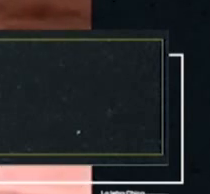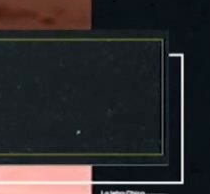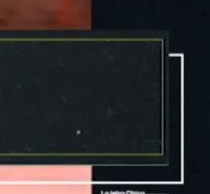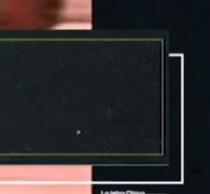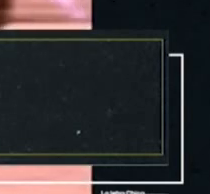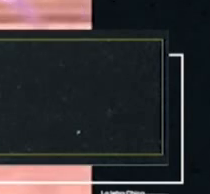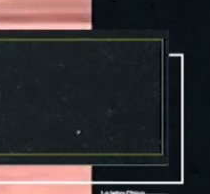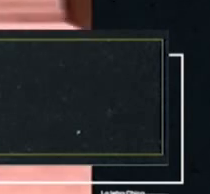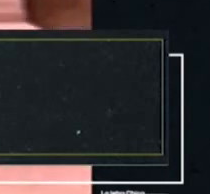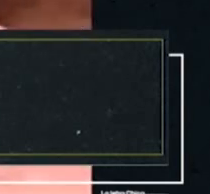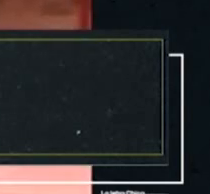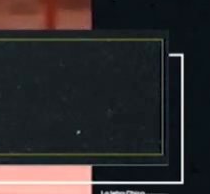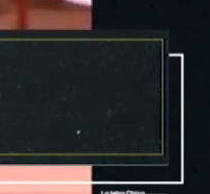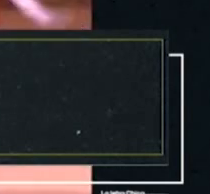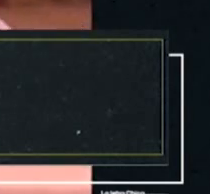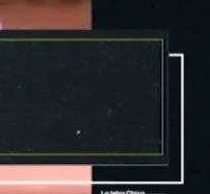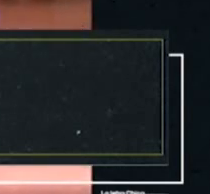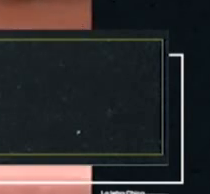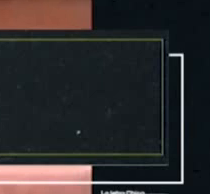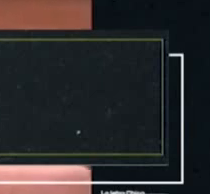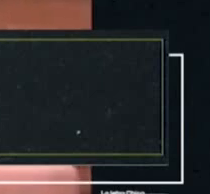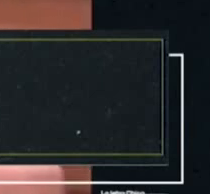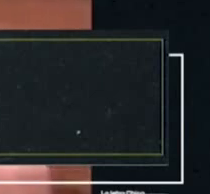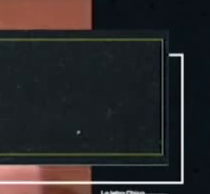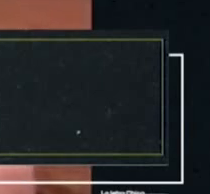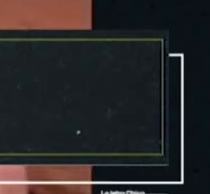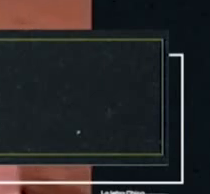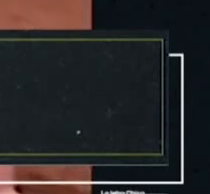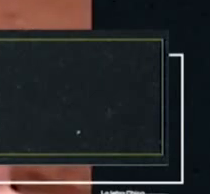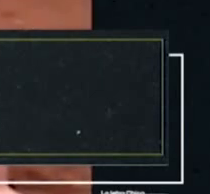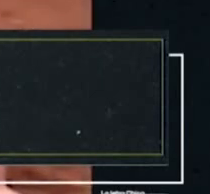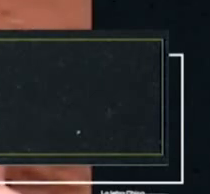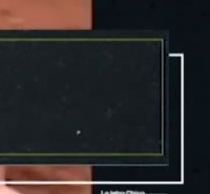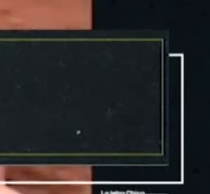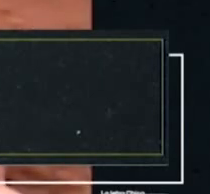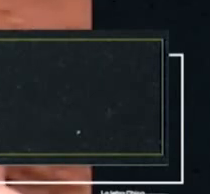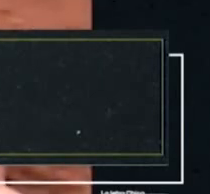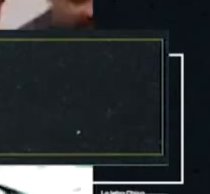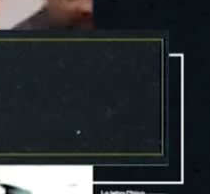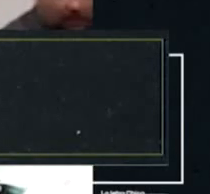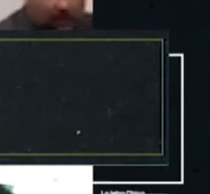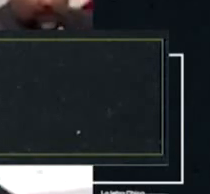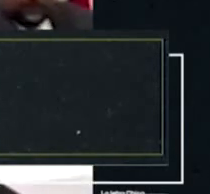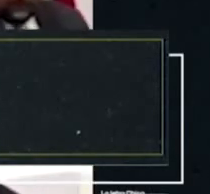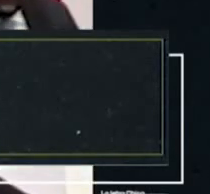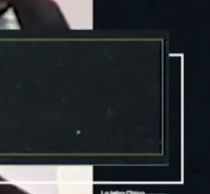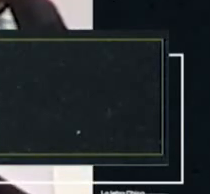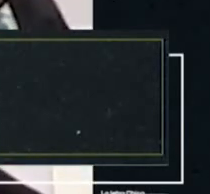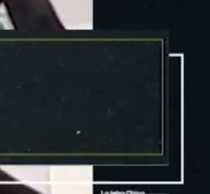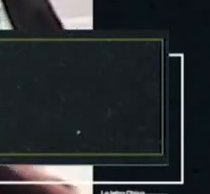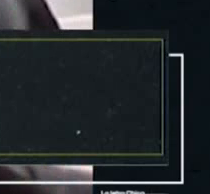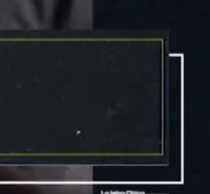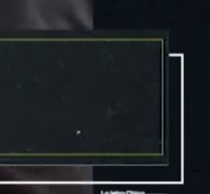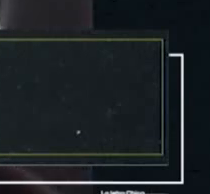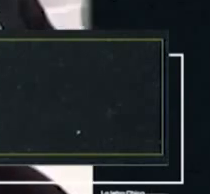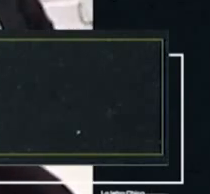de transformar una producción agrícola en un producto industrial de muy alto valor, ya sea que uno llega a la fase intermedia